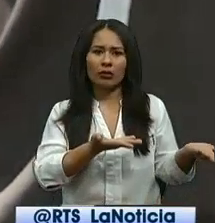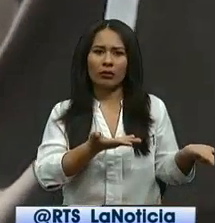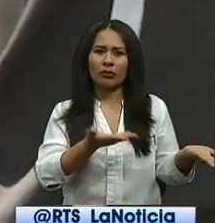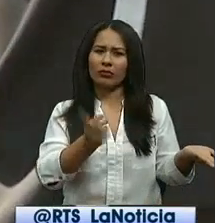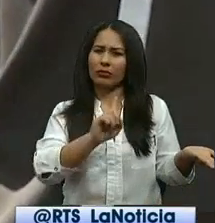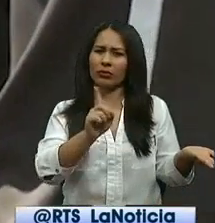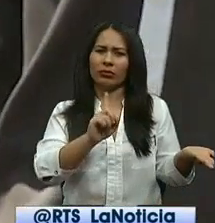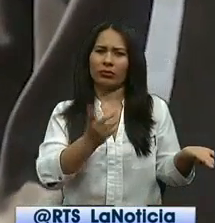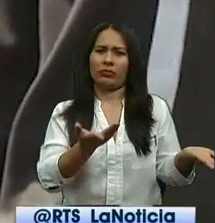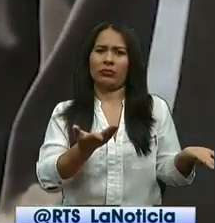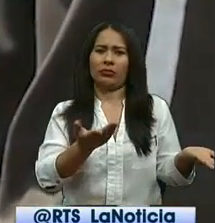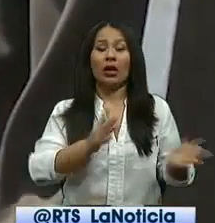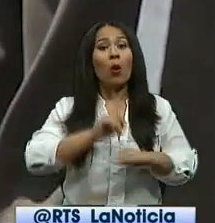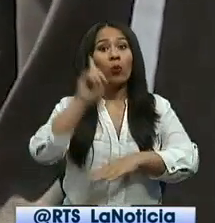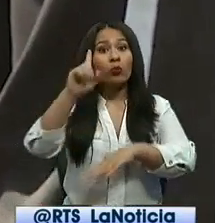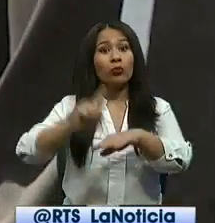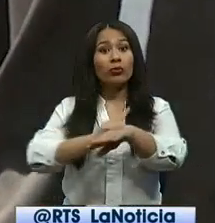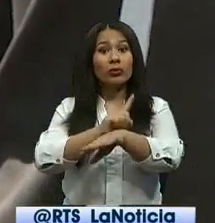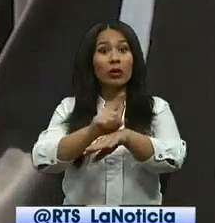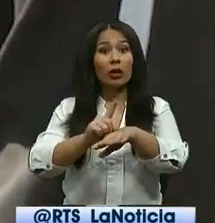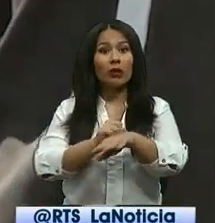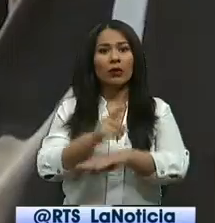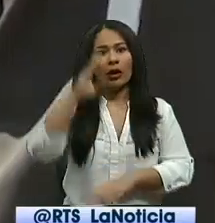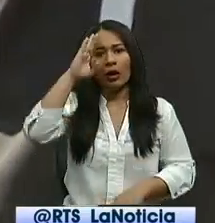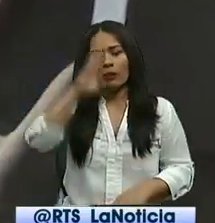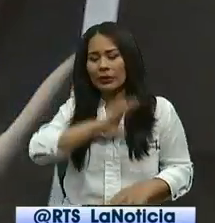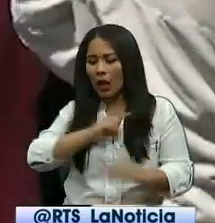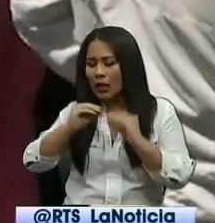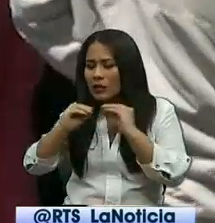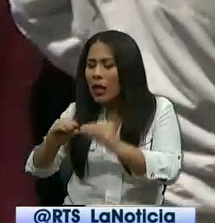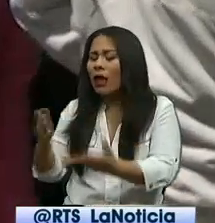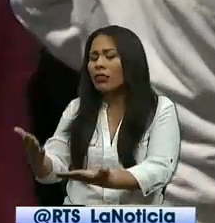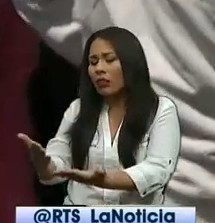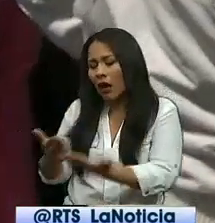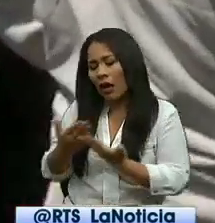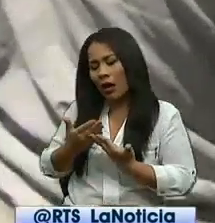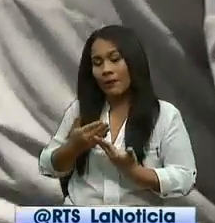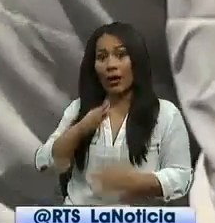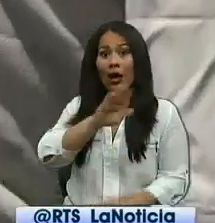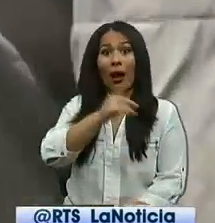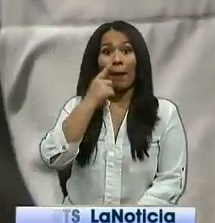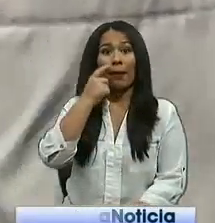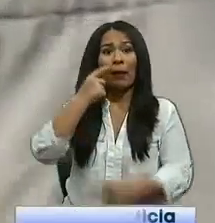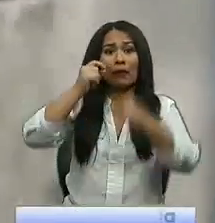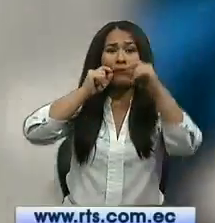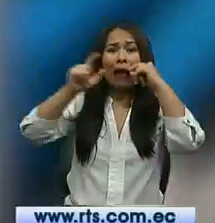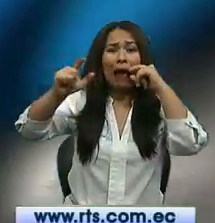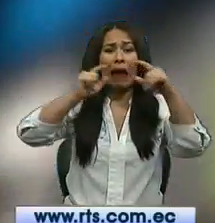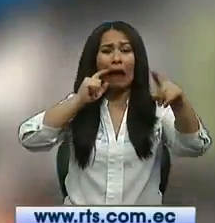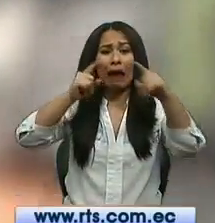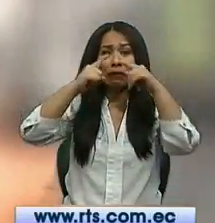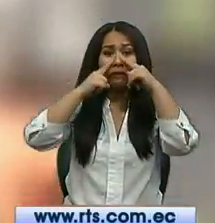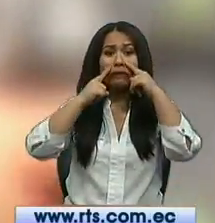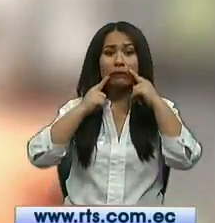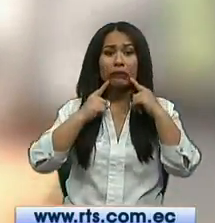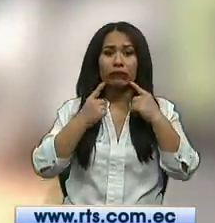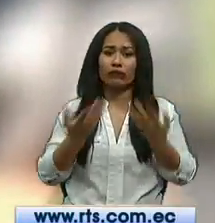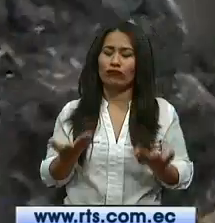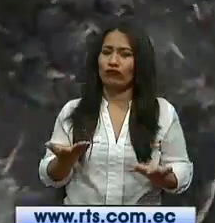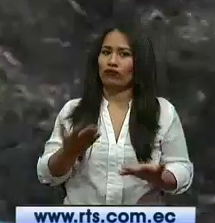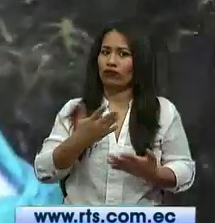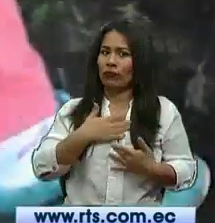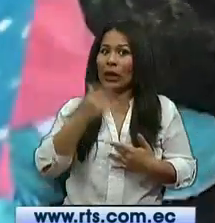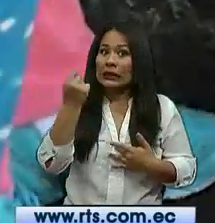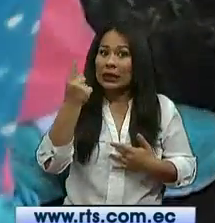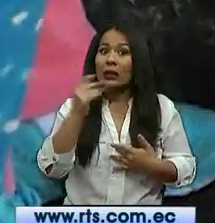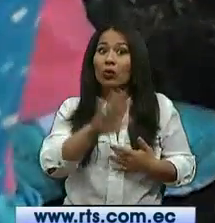una hora, la policía logró tranquilizar a la destrozada madre. El padre del niño no pudo contener su llanto, y no era para menos,